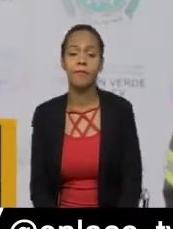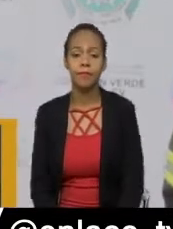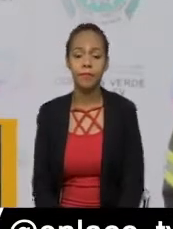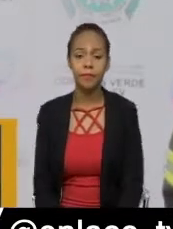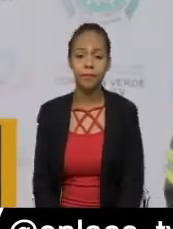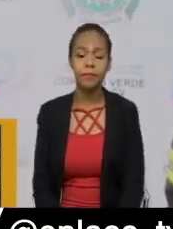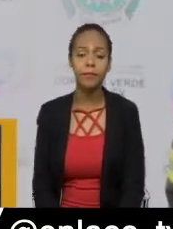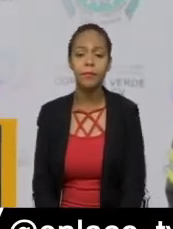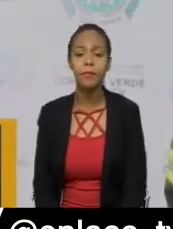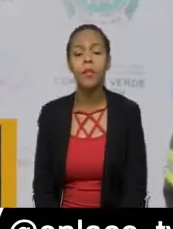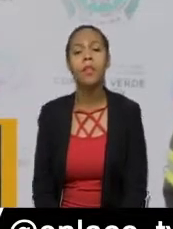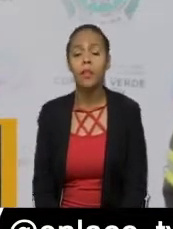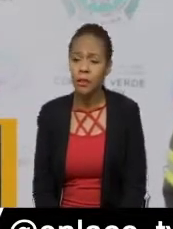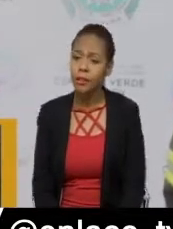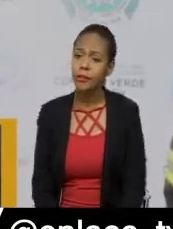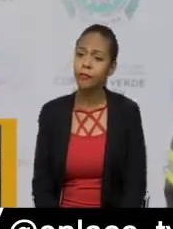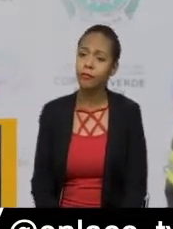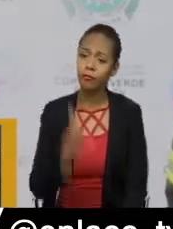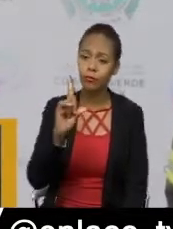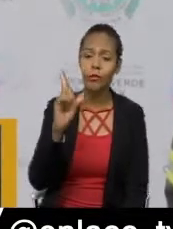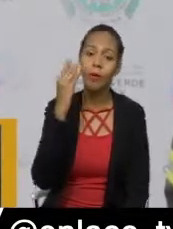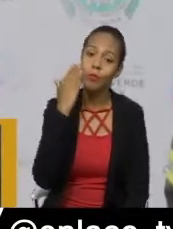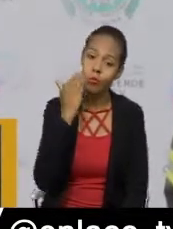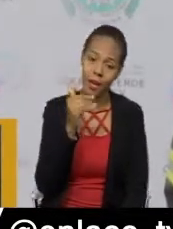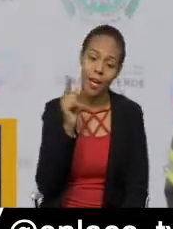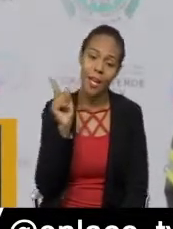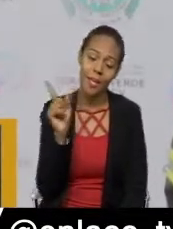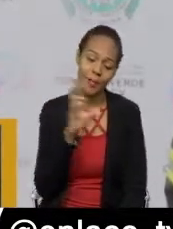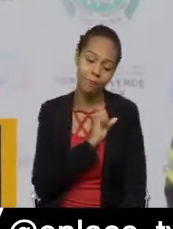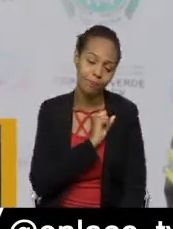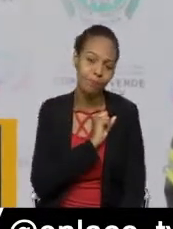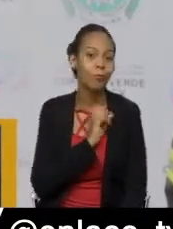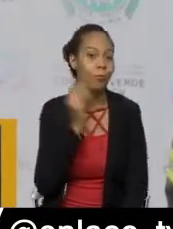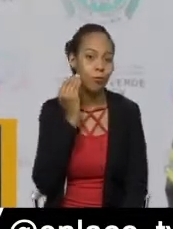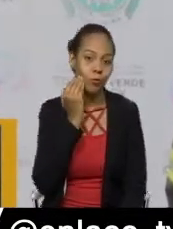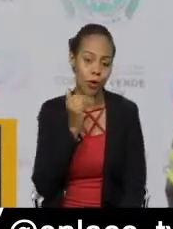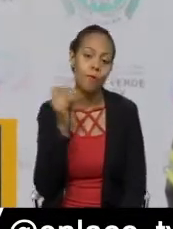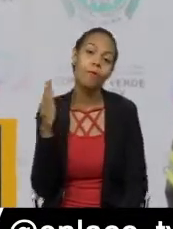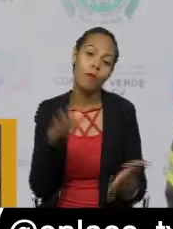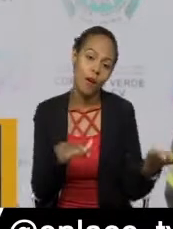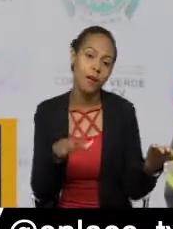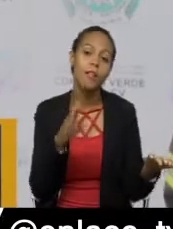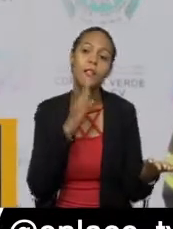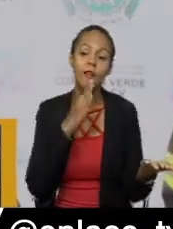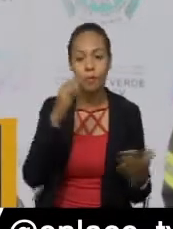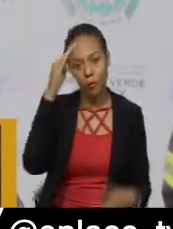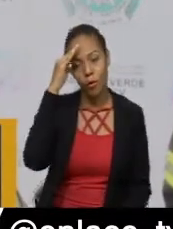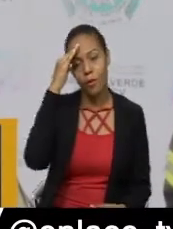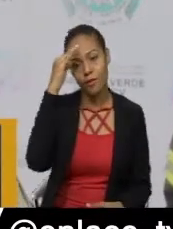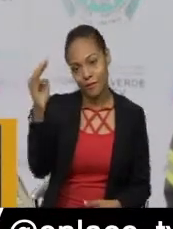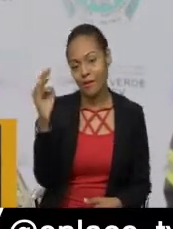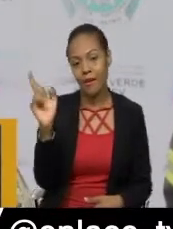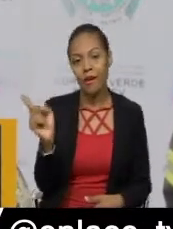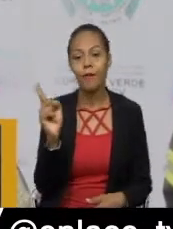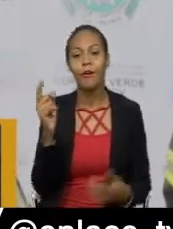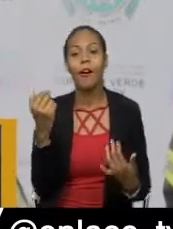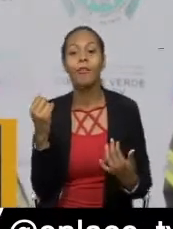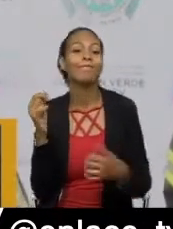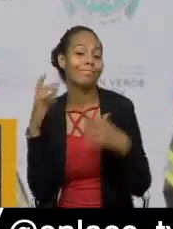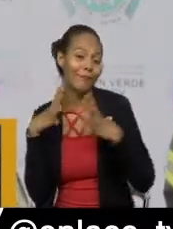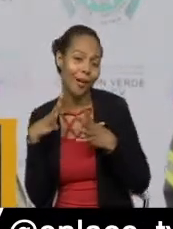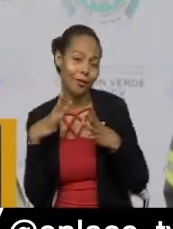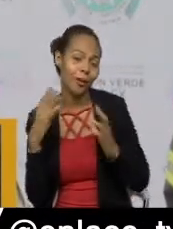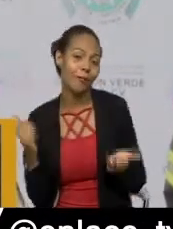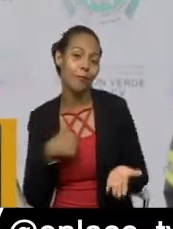fallecida, una de las mujeres, es una oficial de la policía, la cual se encontraba haciendo uso de sus vacaciones